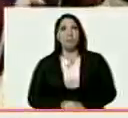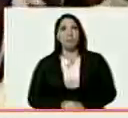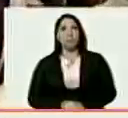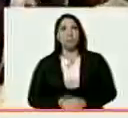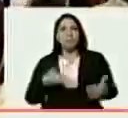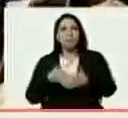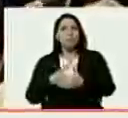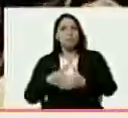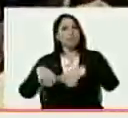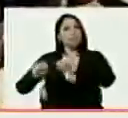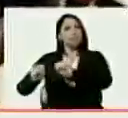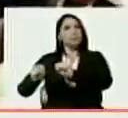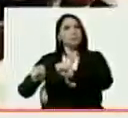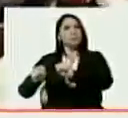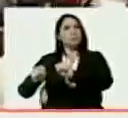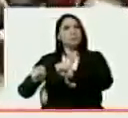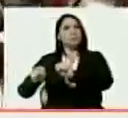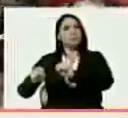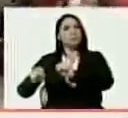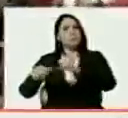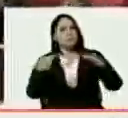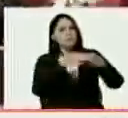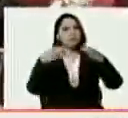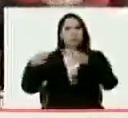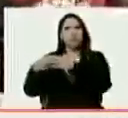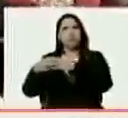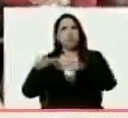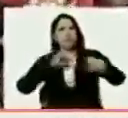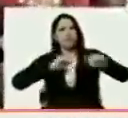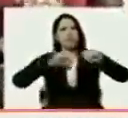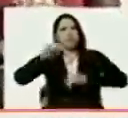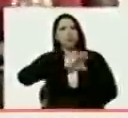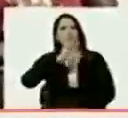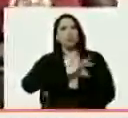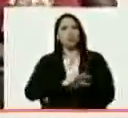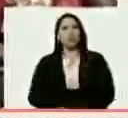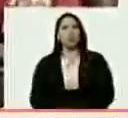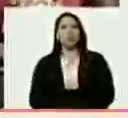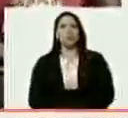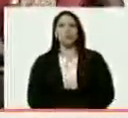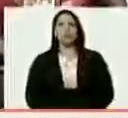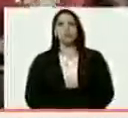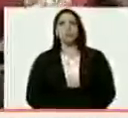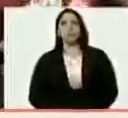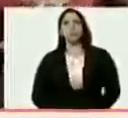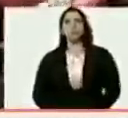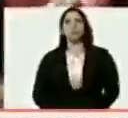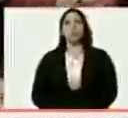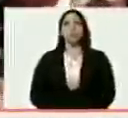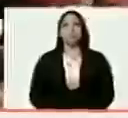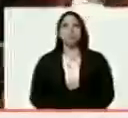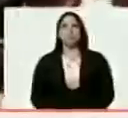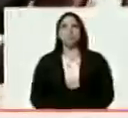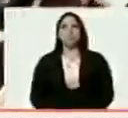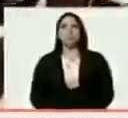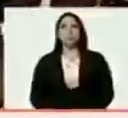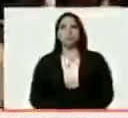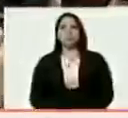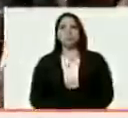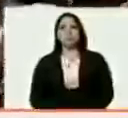Antiimperialista de partidos y movimientos sociales. No pudieron con todas las